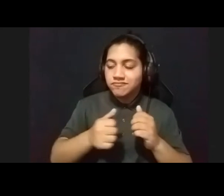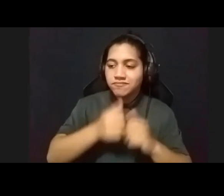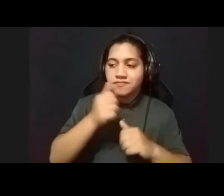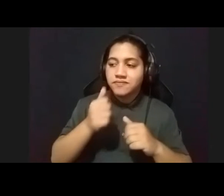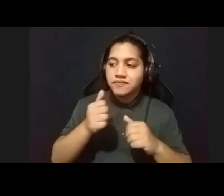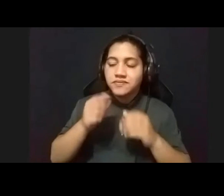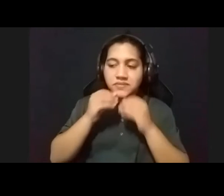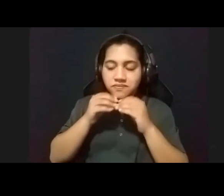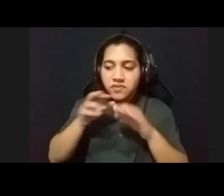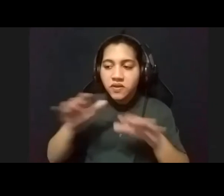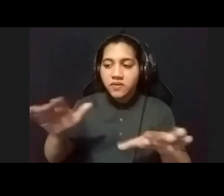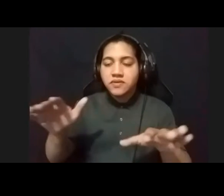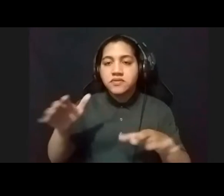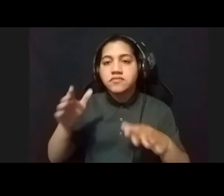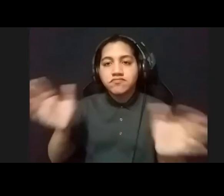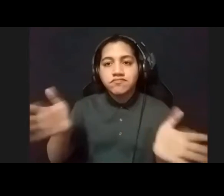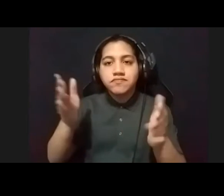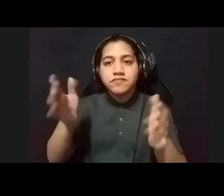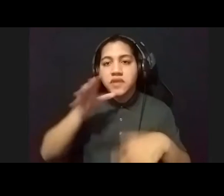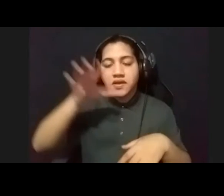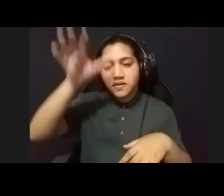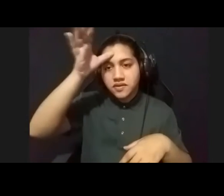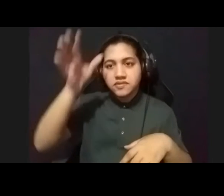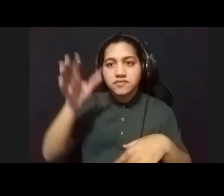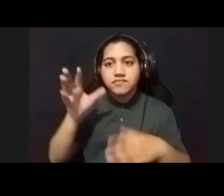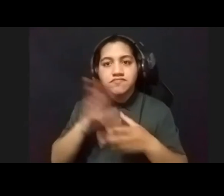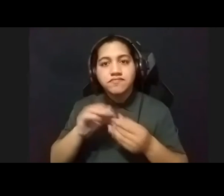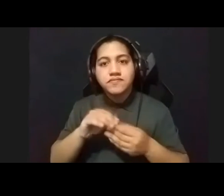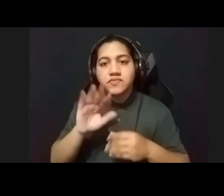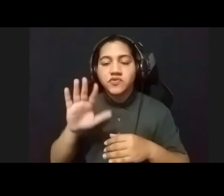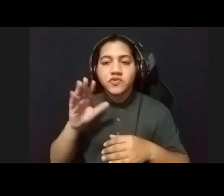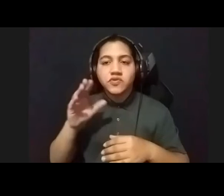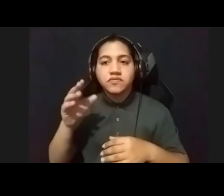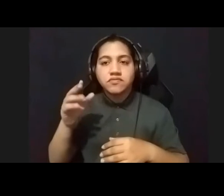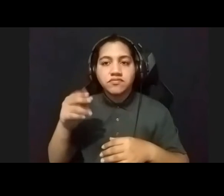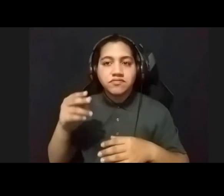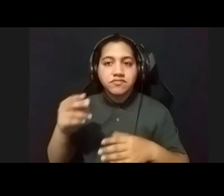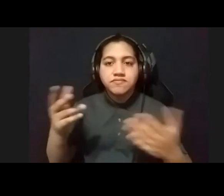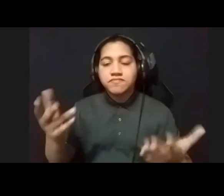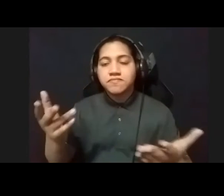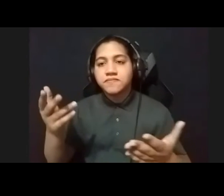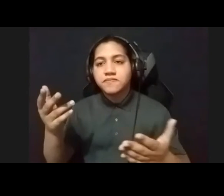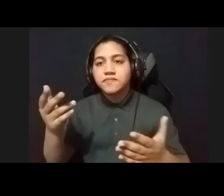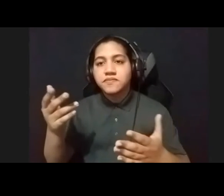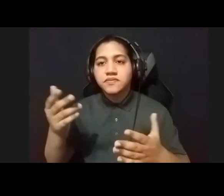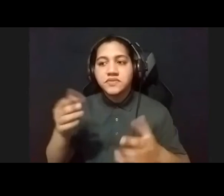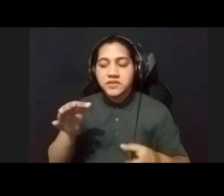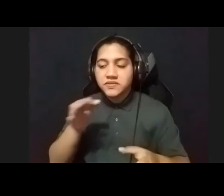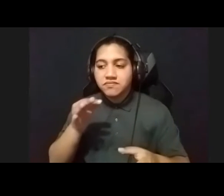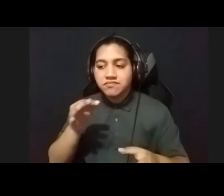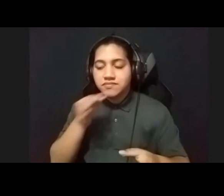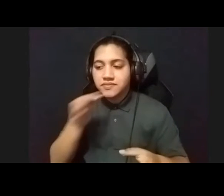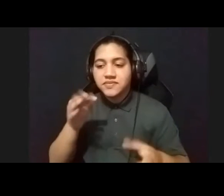invito a todos los padres y las madres que cuenten sus anécdotas, que empiecen contando anécdotas. Si no se atreven a leer en